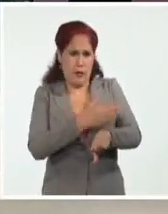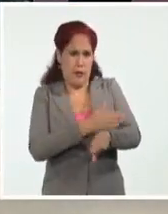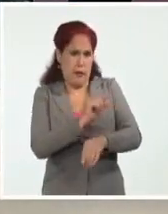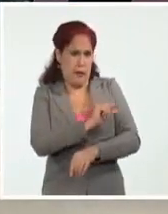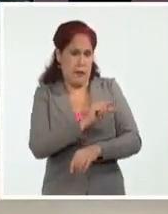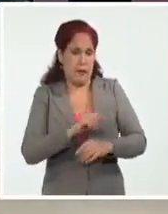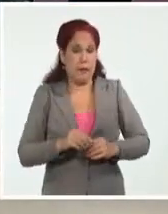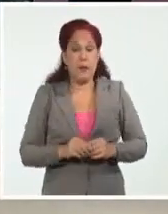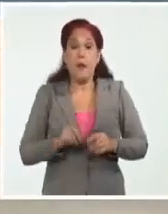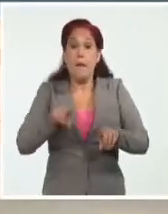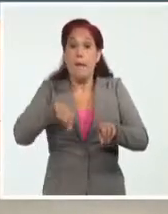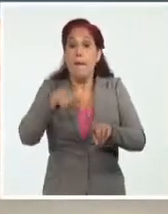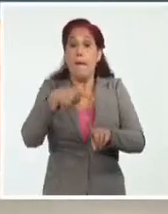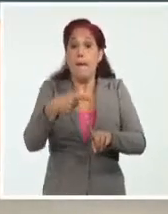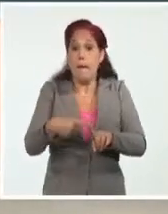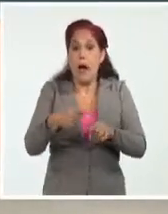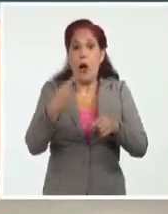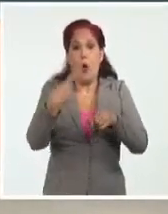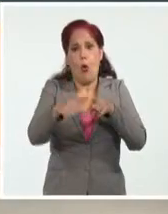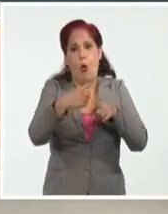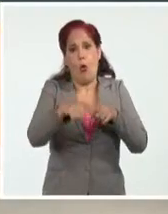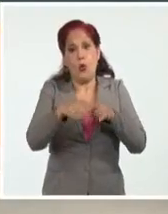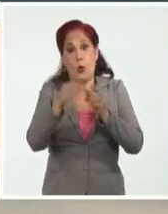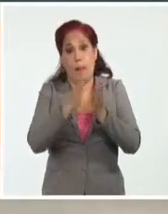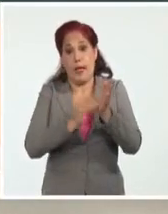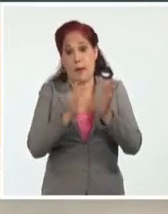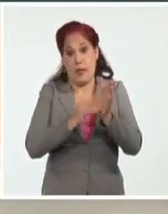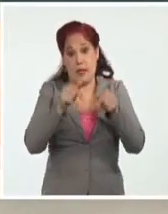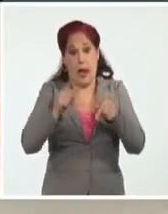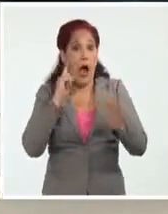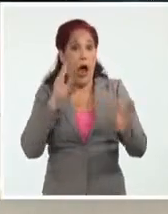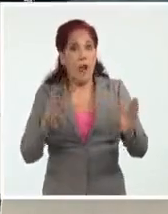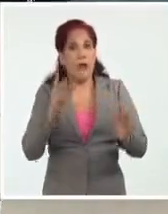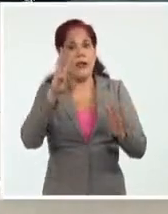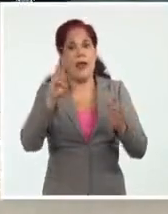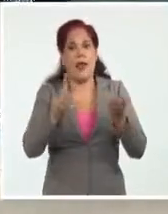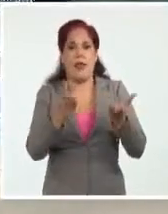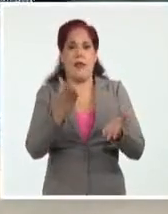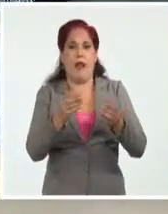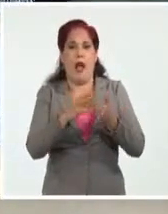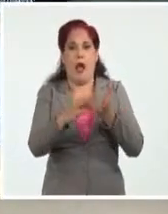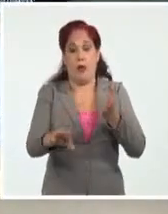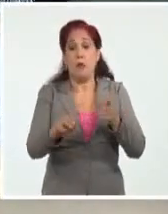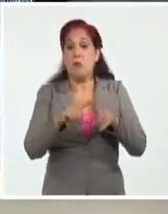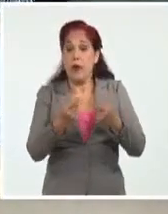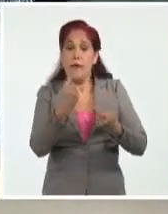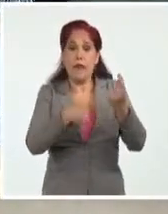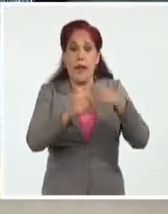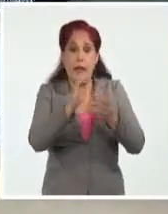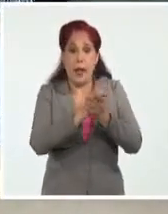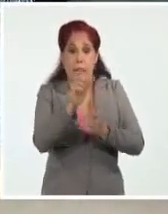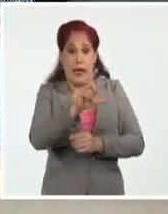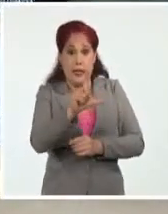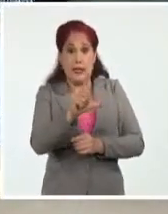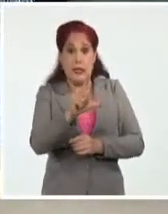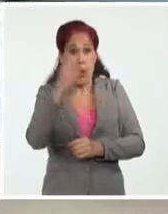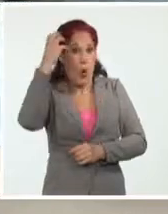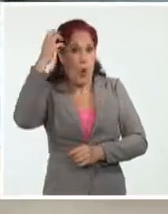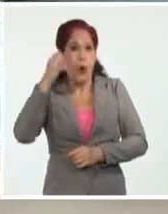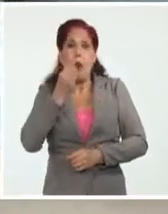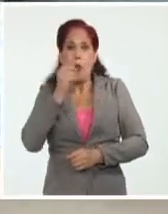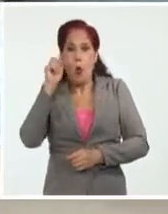atrás, sino también en el resto de los meses del actual año. O sea, que como resultado de la venta en MLC, en moneda